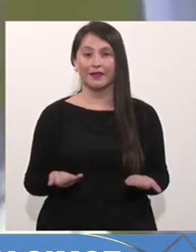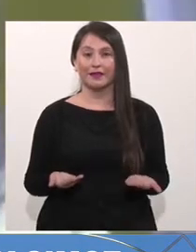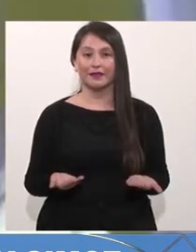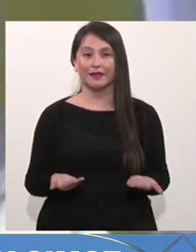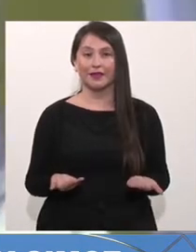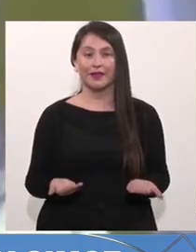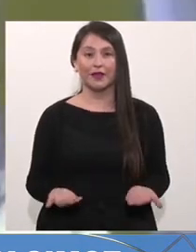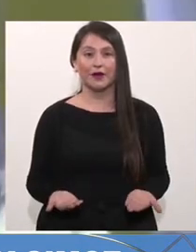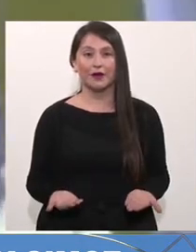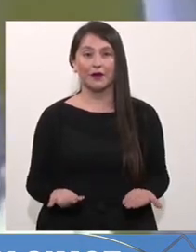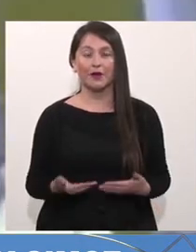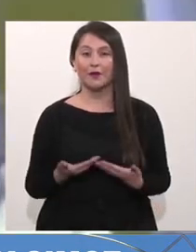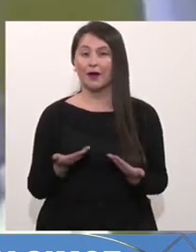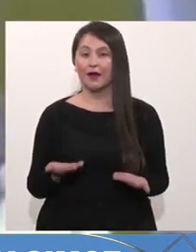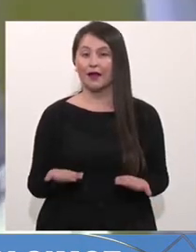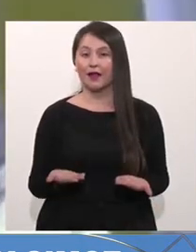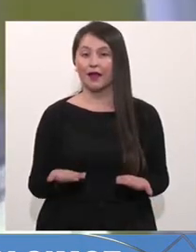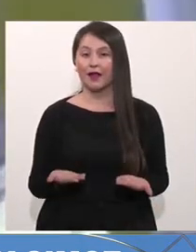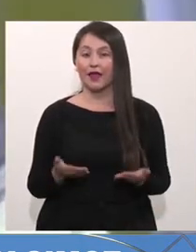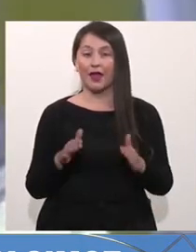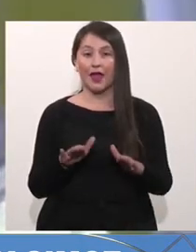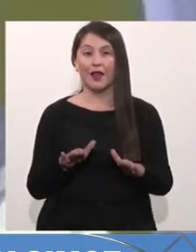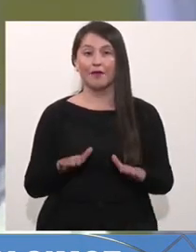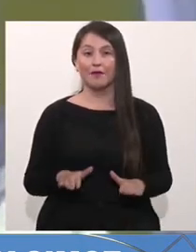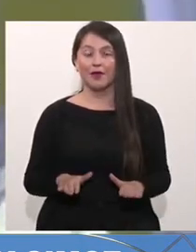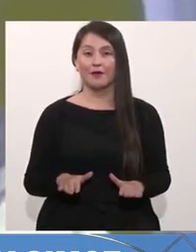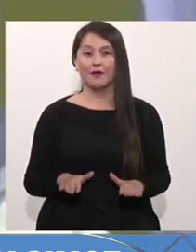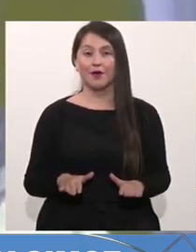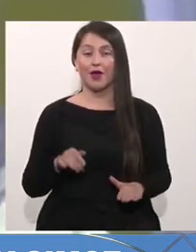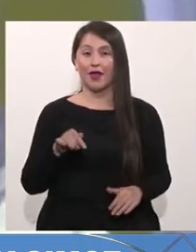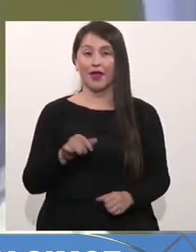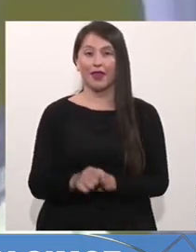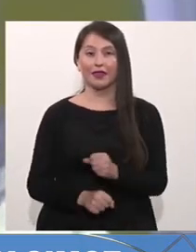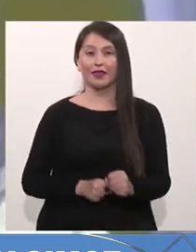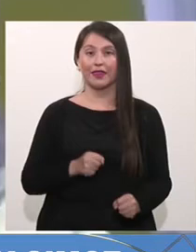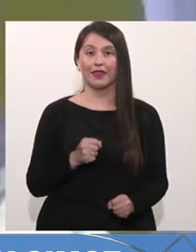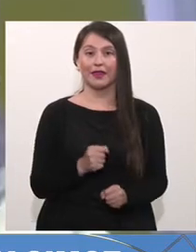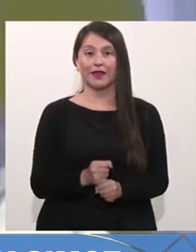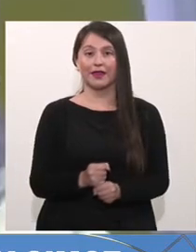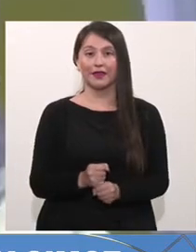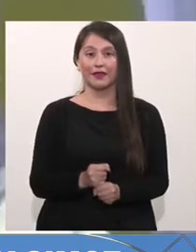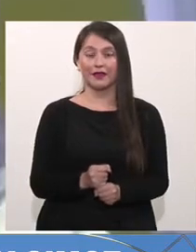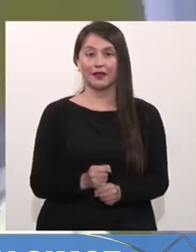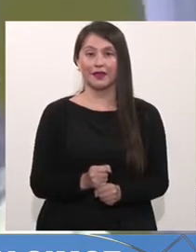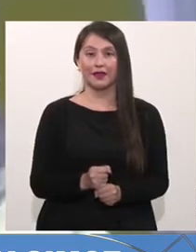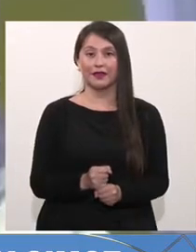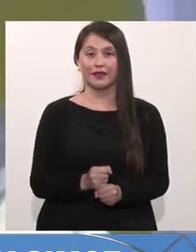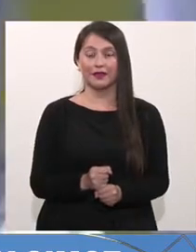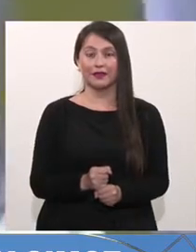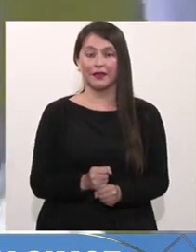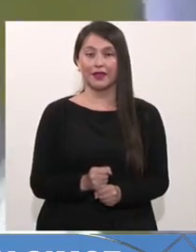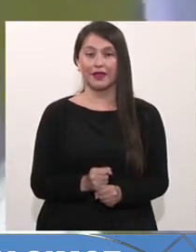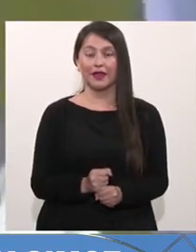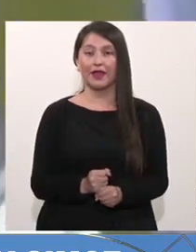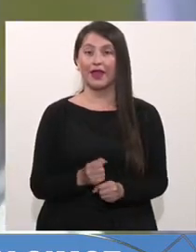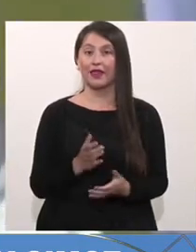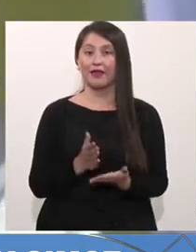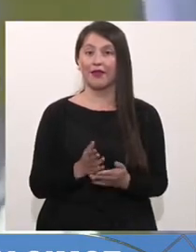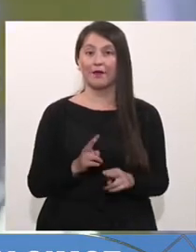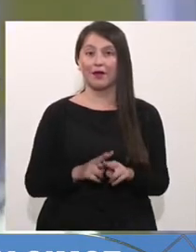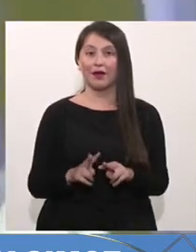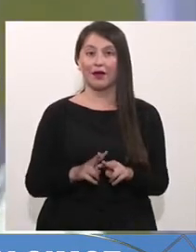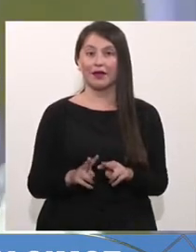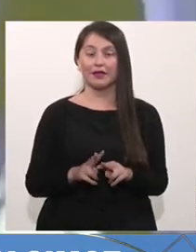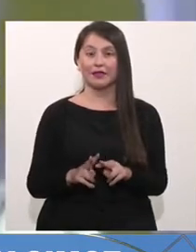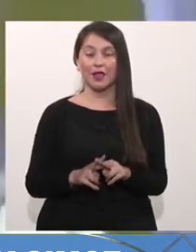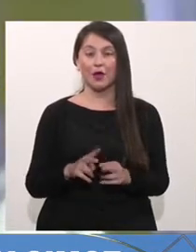señalaba que los mensajes no daban lo mismo decir en que este año se podrían someter a algunos